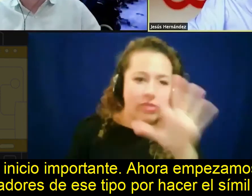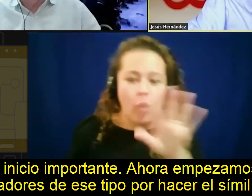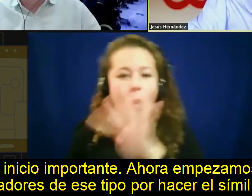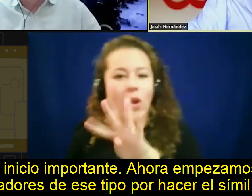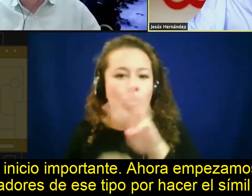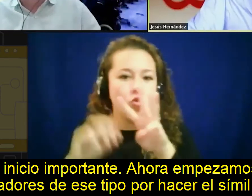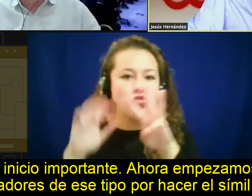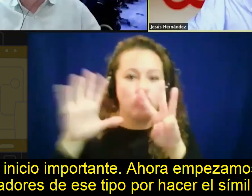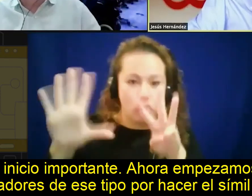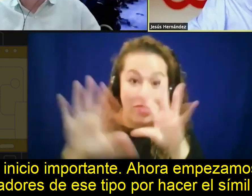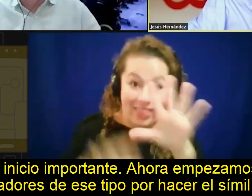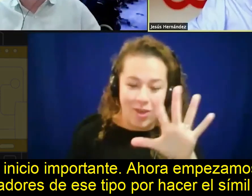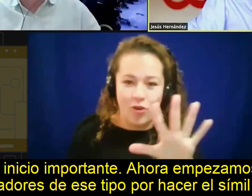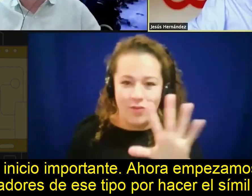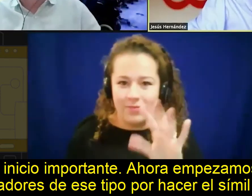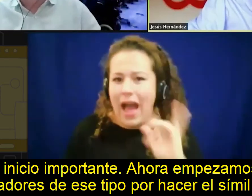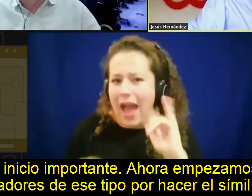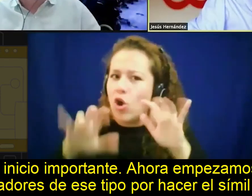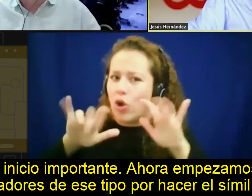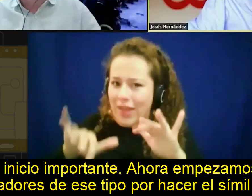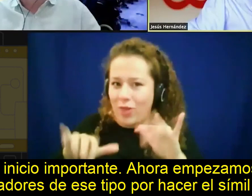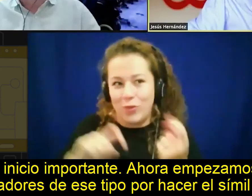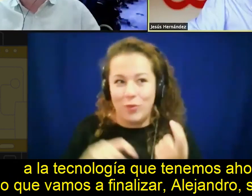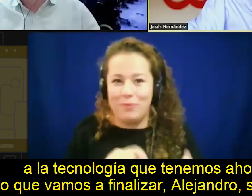ordenadores de ese tipo, por hacer el símil con Sí, respecto sí.